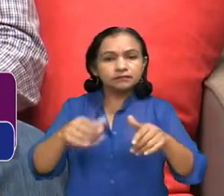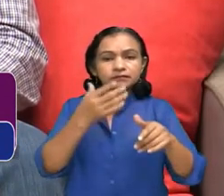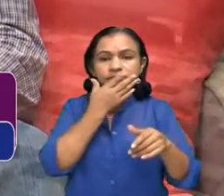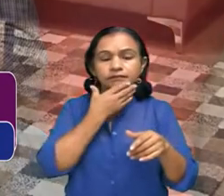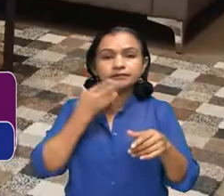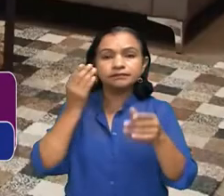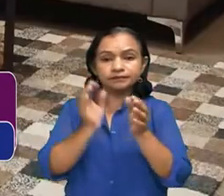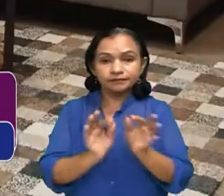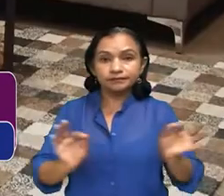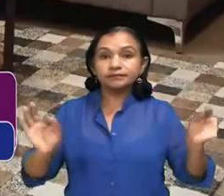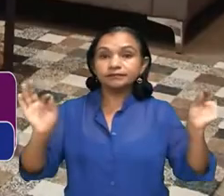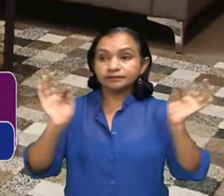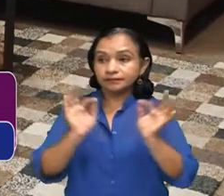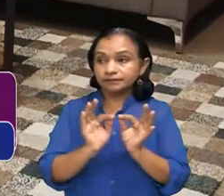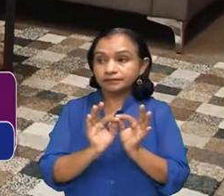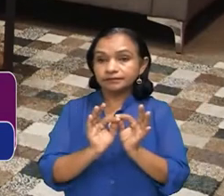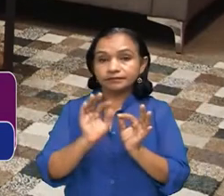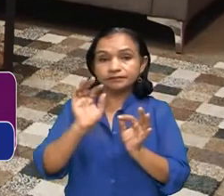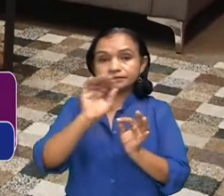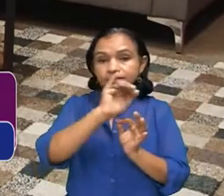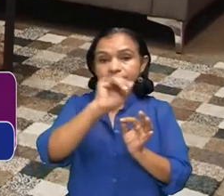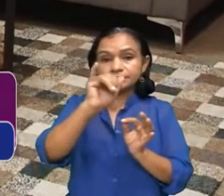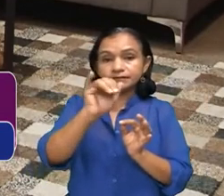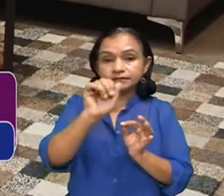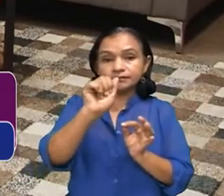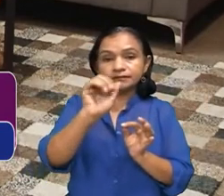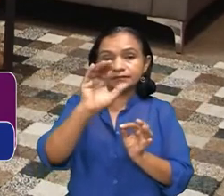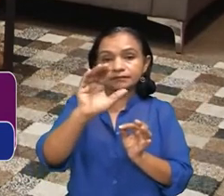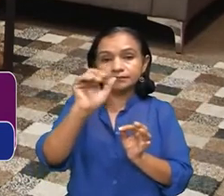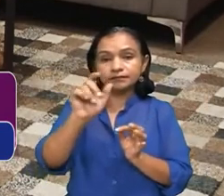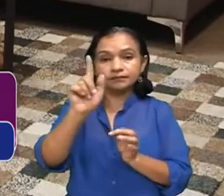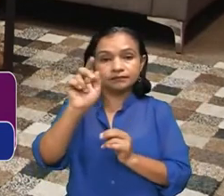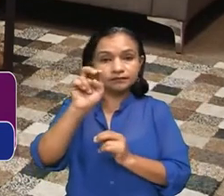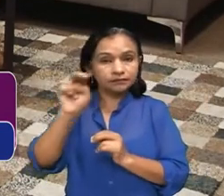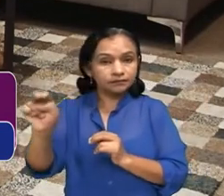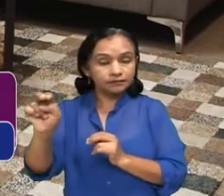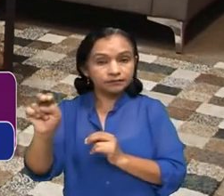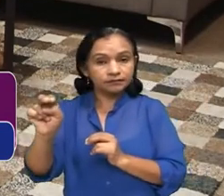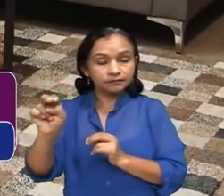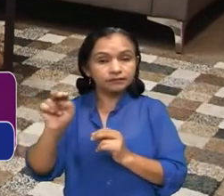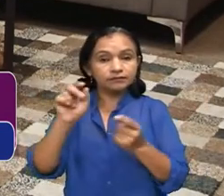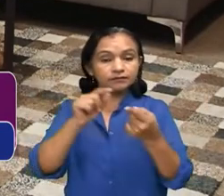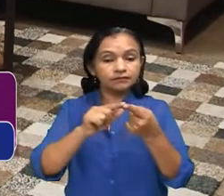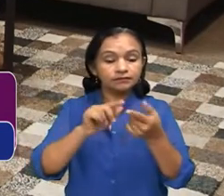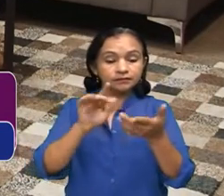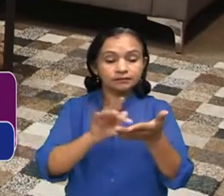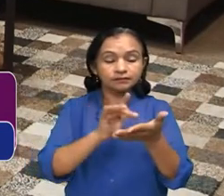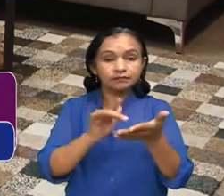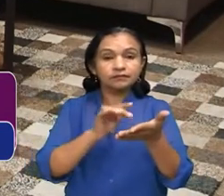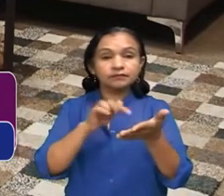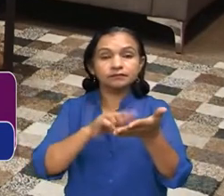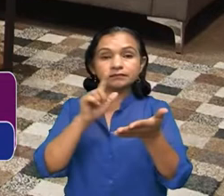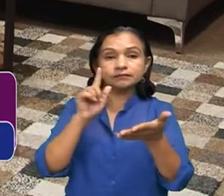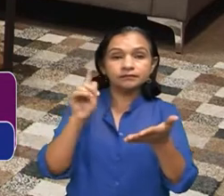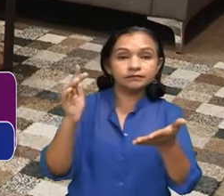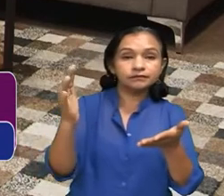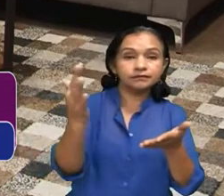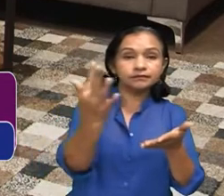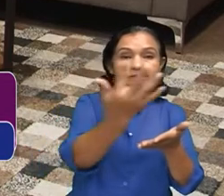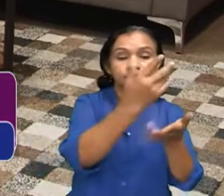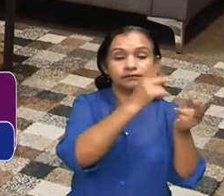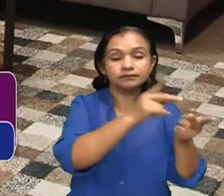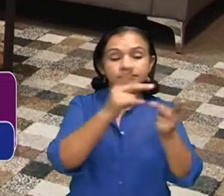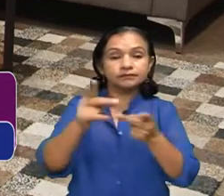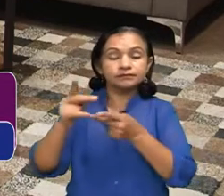que es muy interesante, que es Hackathon, donde habían elaborado una app que es una plataforma para que todos los artesanos